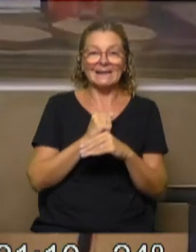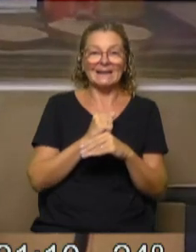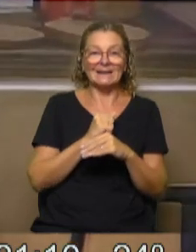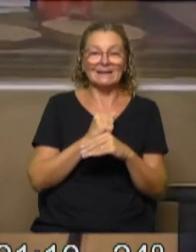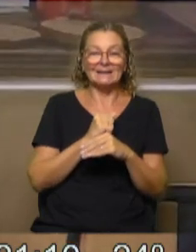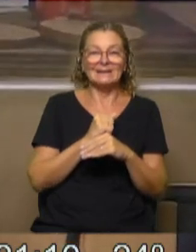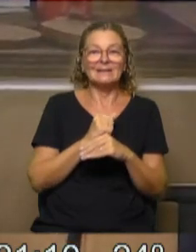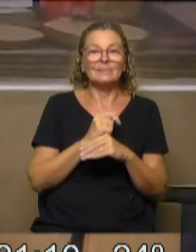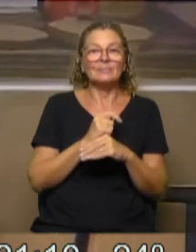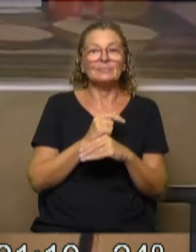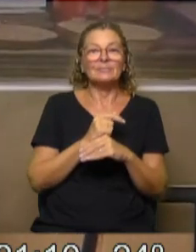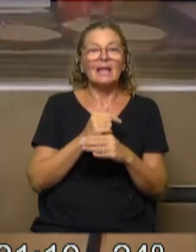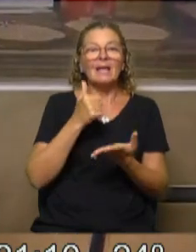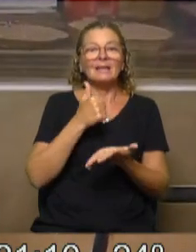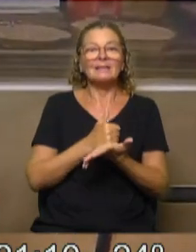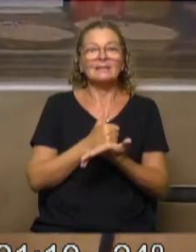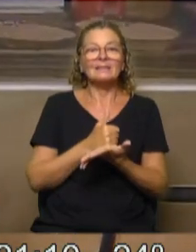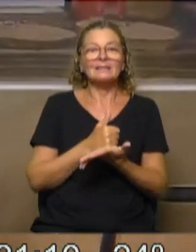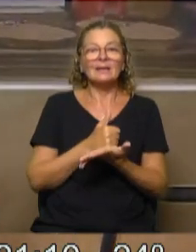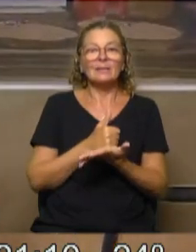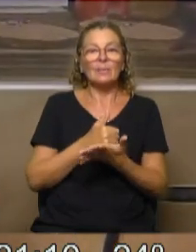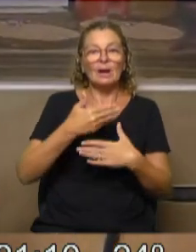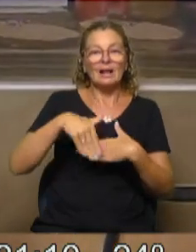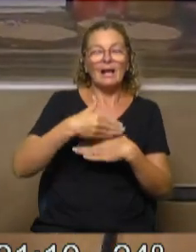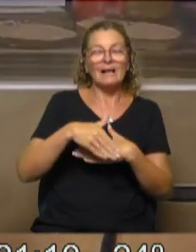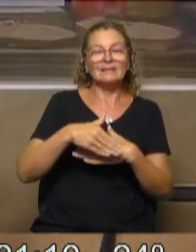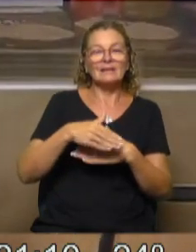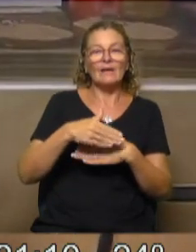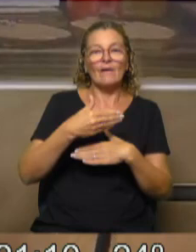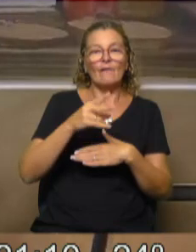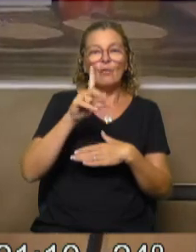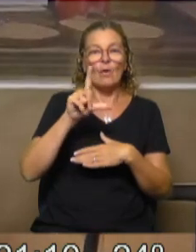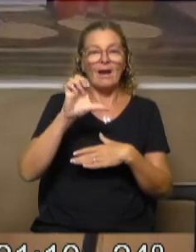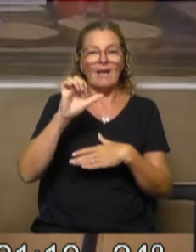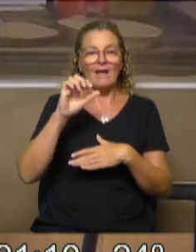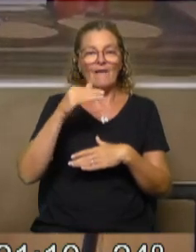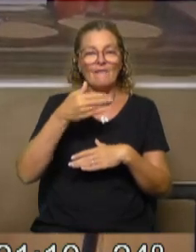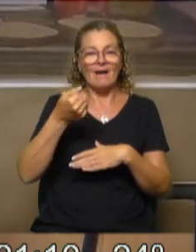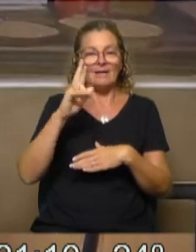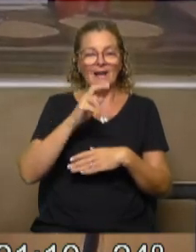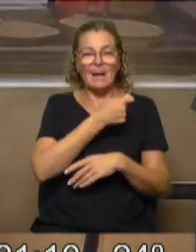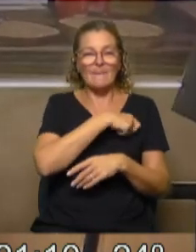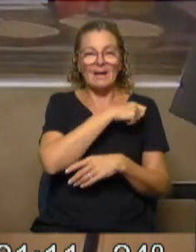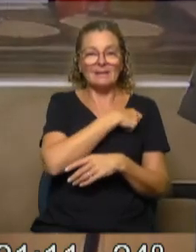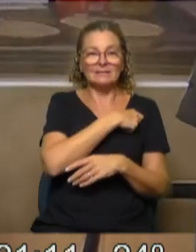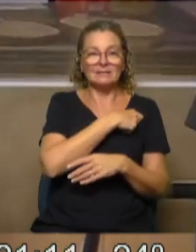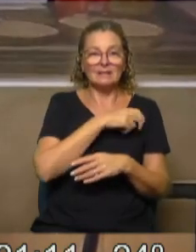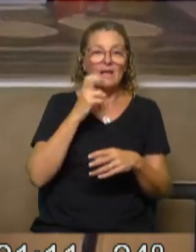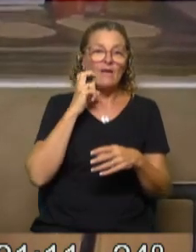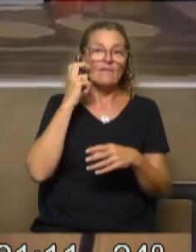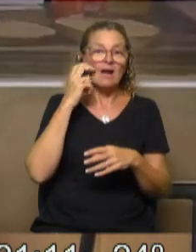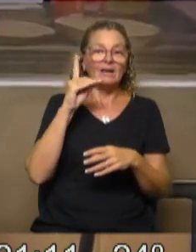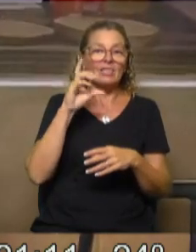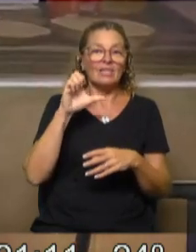de los móviles. Estamos en Boulevard España y Acevedo Díaz, en el bar de Modé,